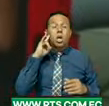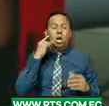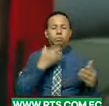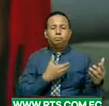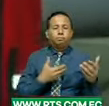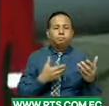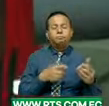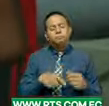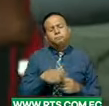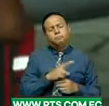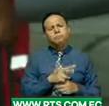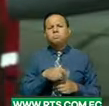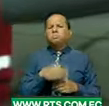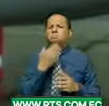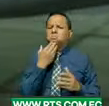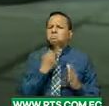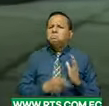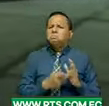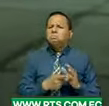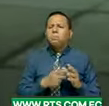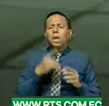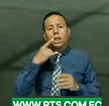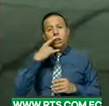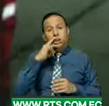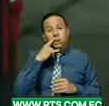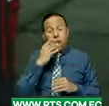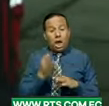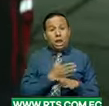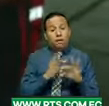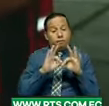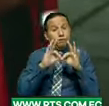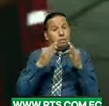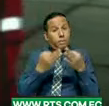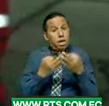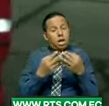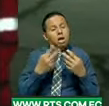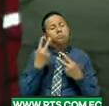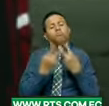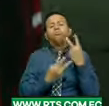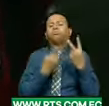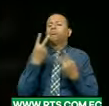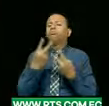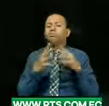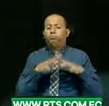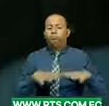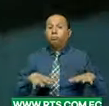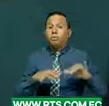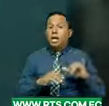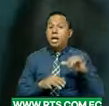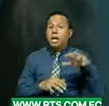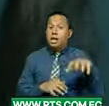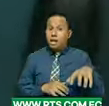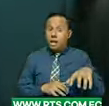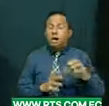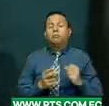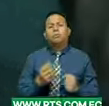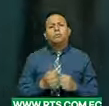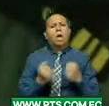La menor sufrió un accidente durante un paseo familiar en la isla Isabela. Se cayó del carro en